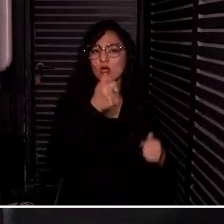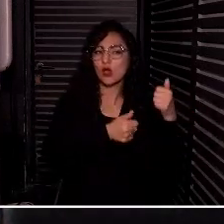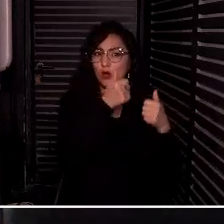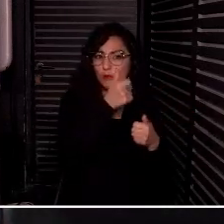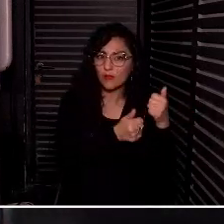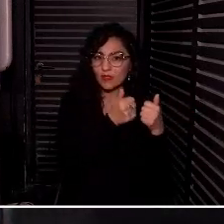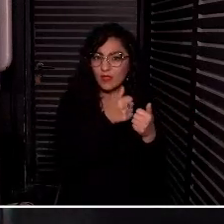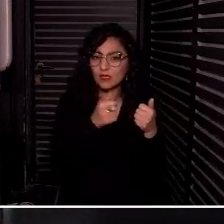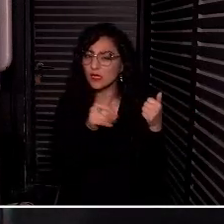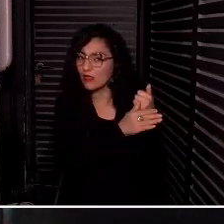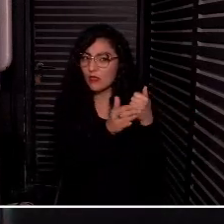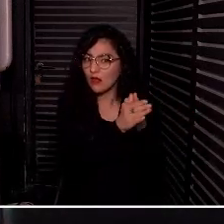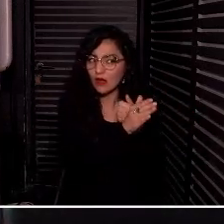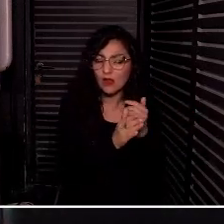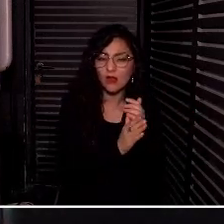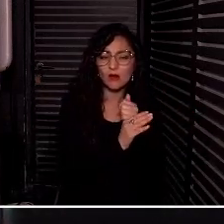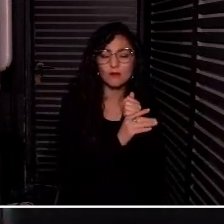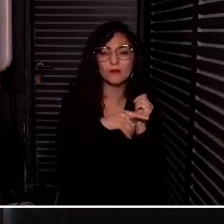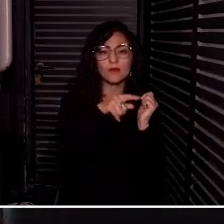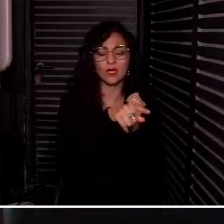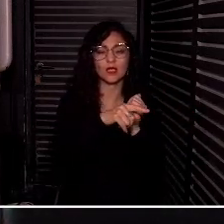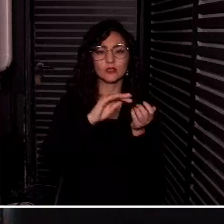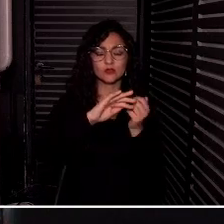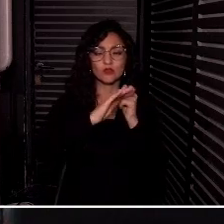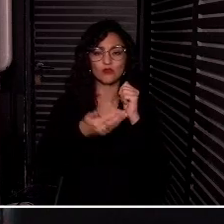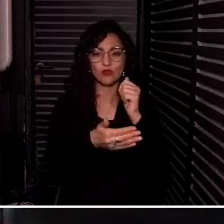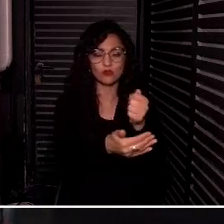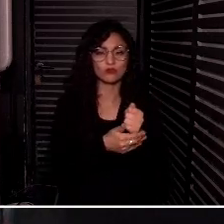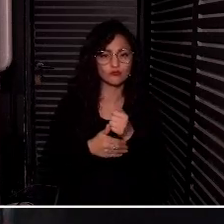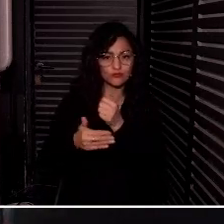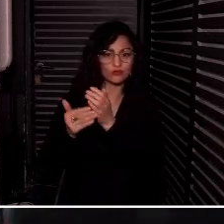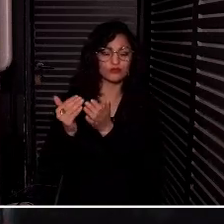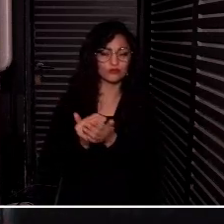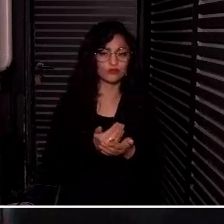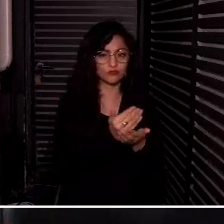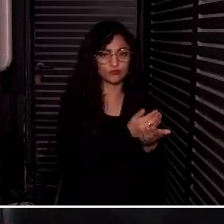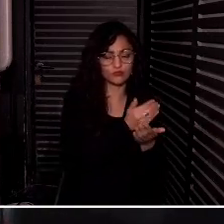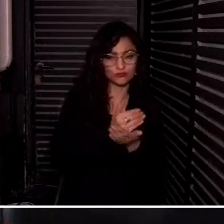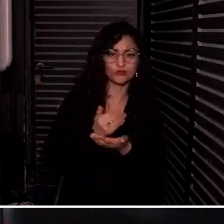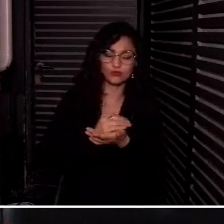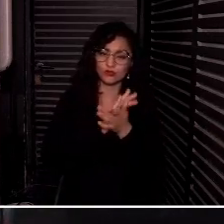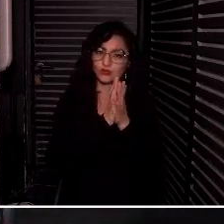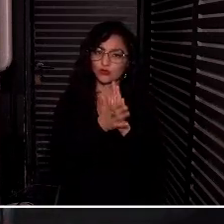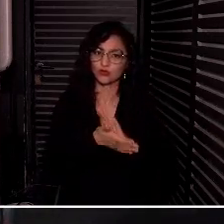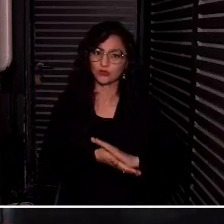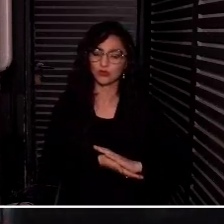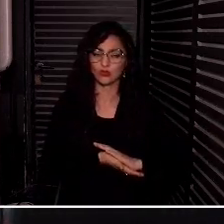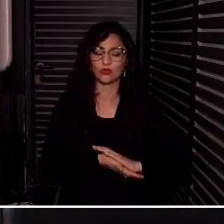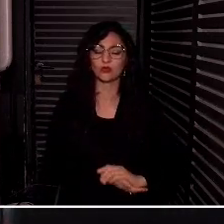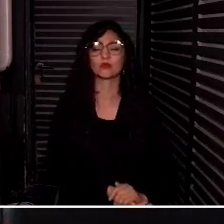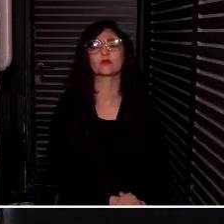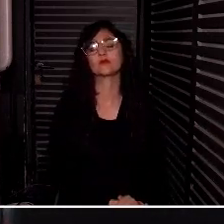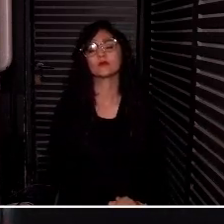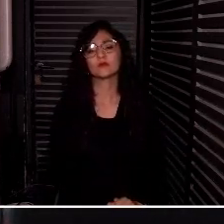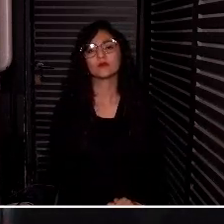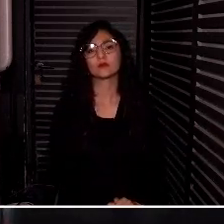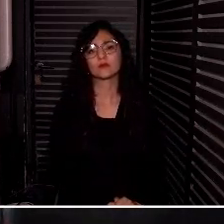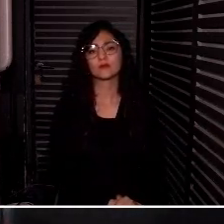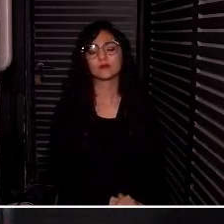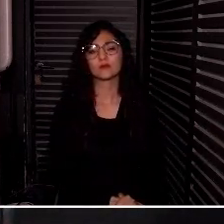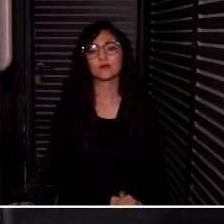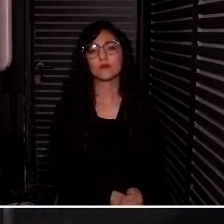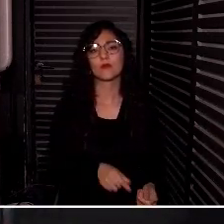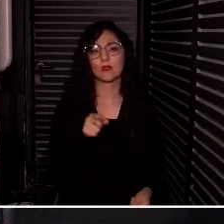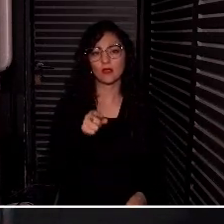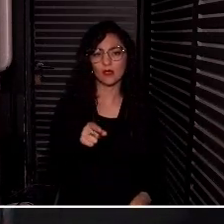que significa que ellos se llevaban digamos todos los recursos toda la publicidad que ha ha se